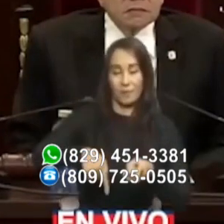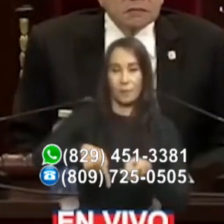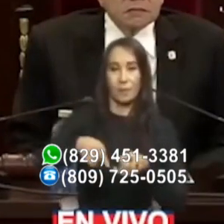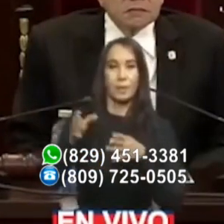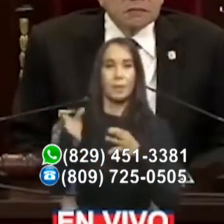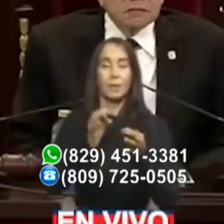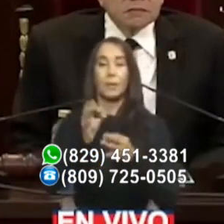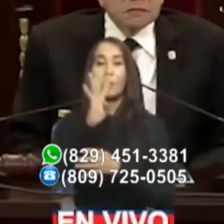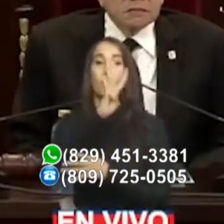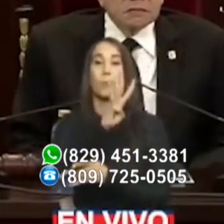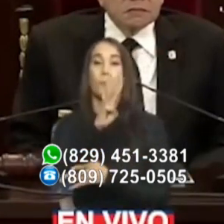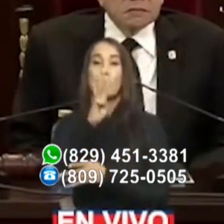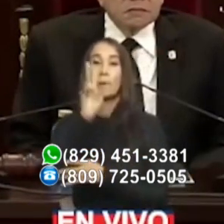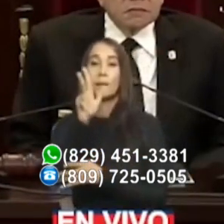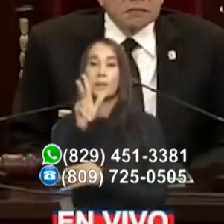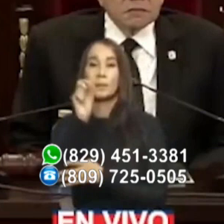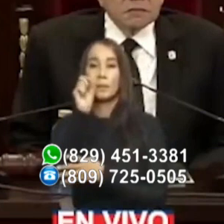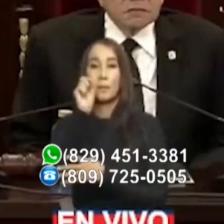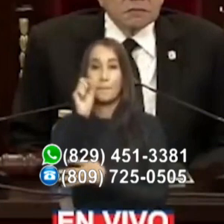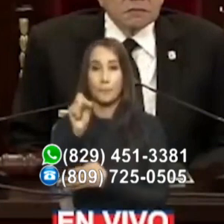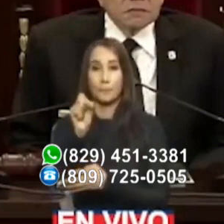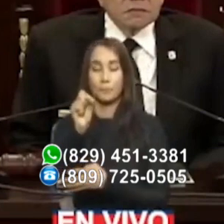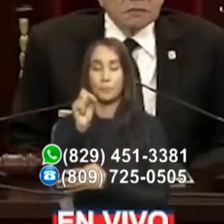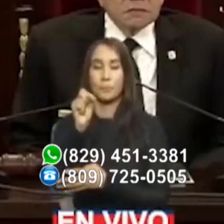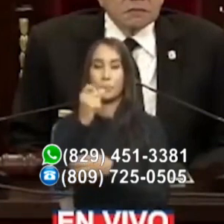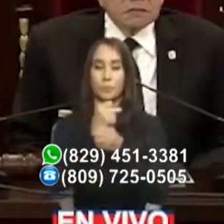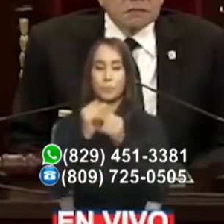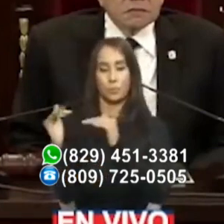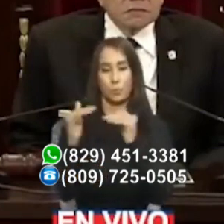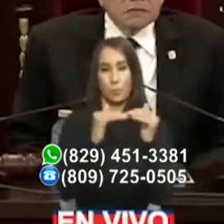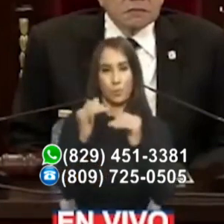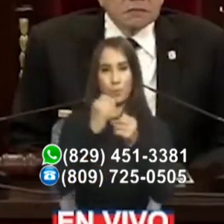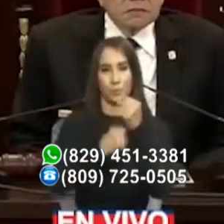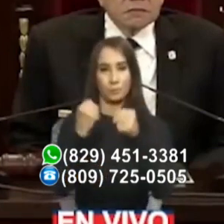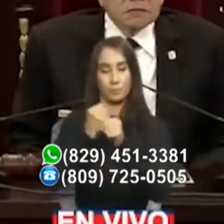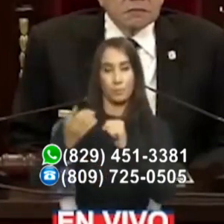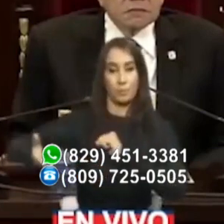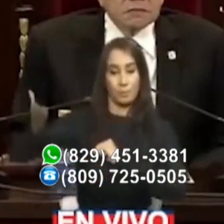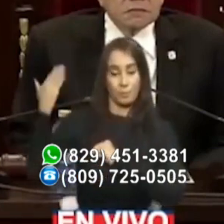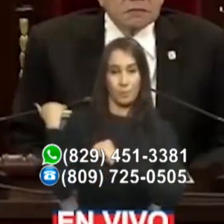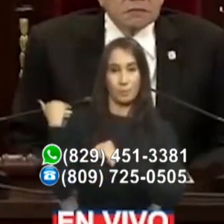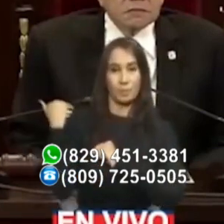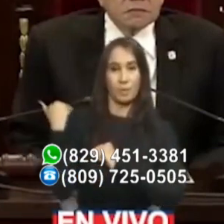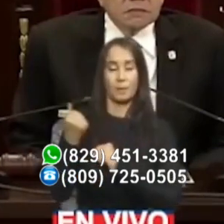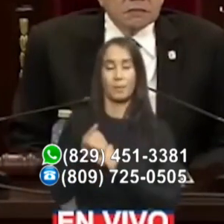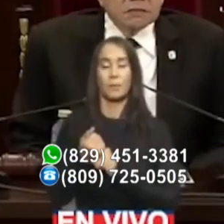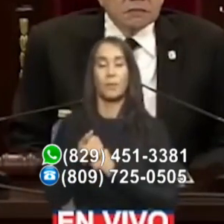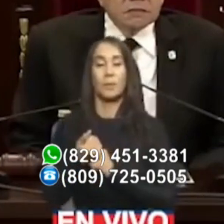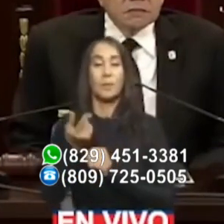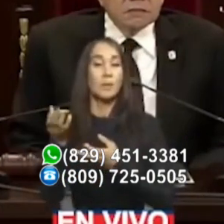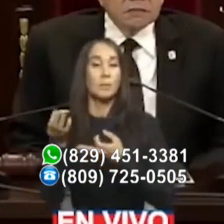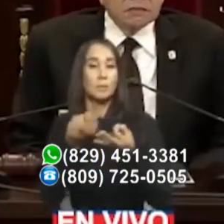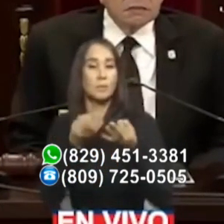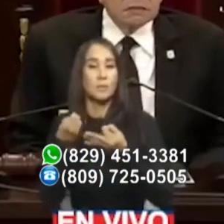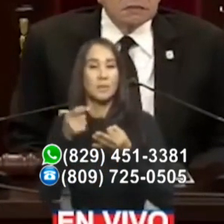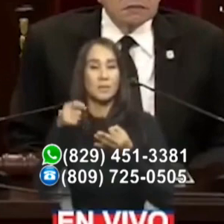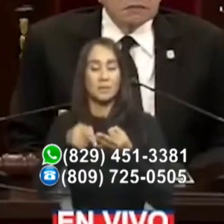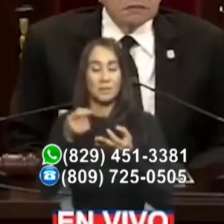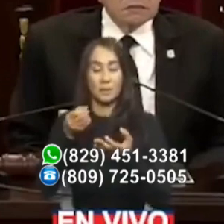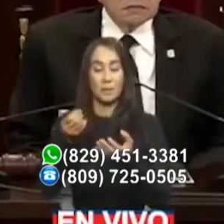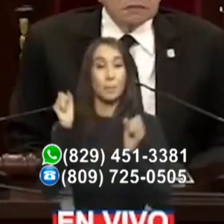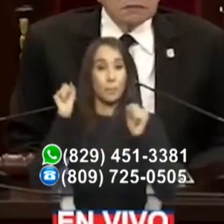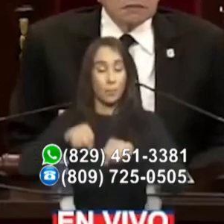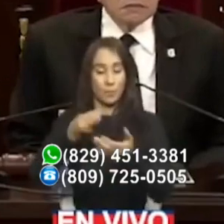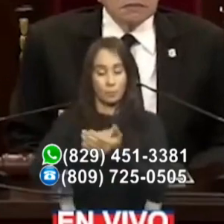de rendición de cuentas que pronunciará el presidente Luis Abinader. Este evento, que coincide con un año de elecciones y el